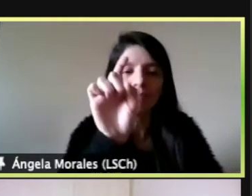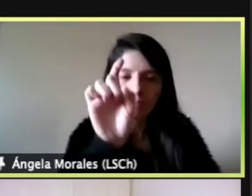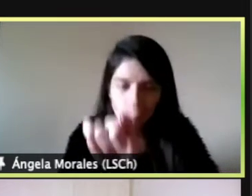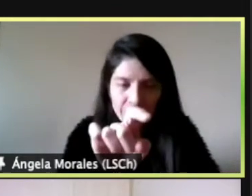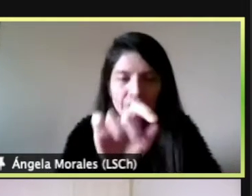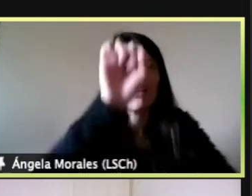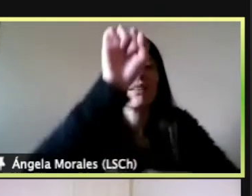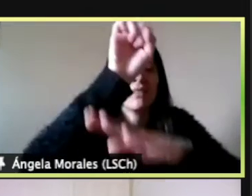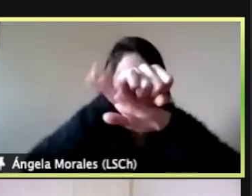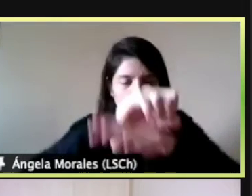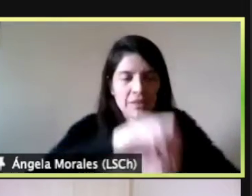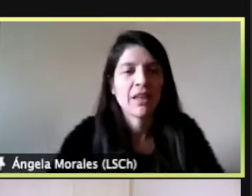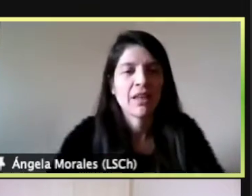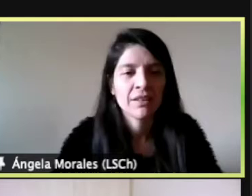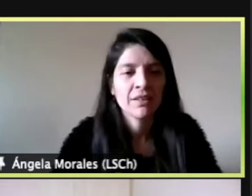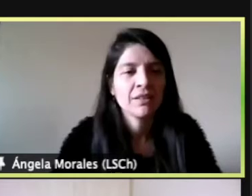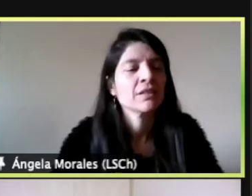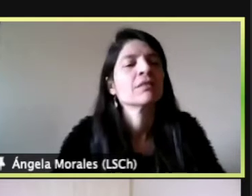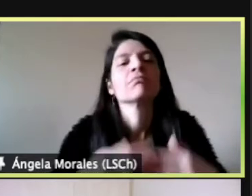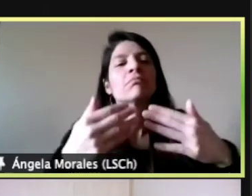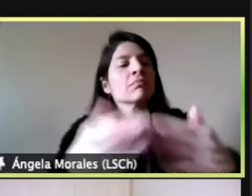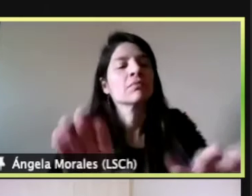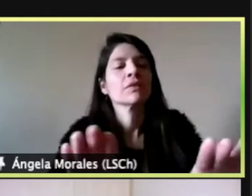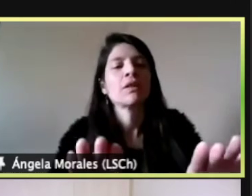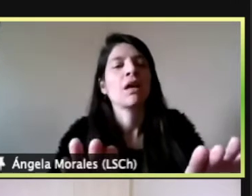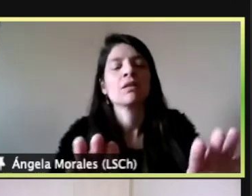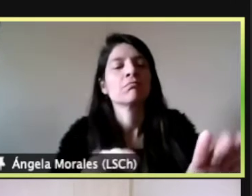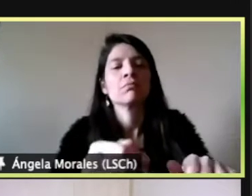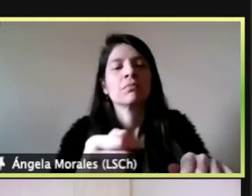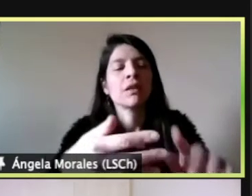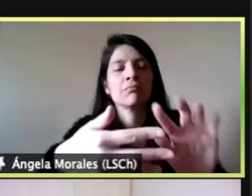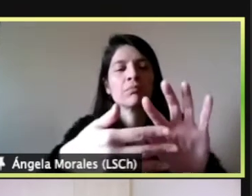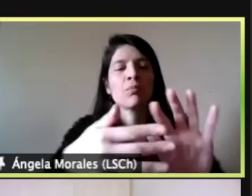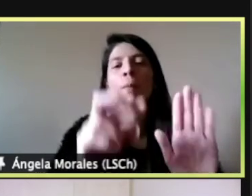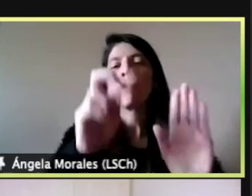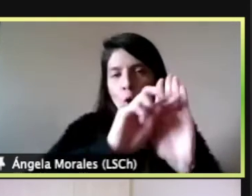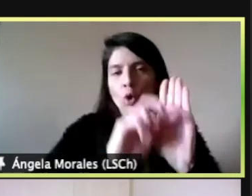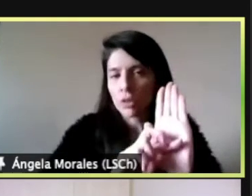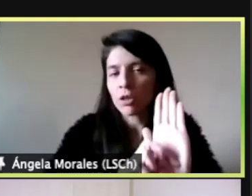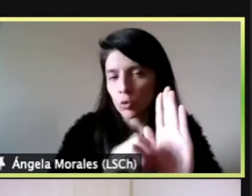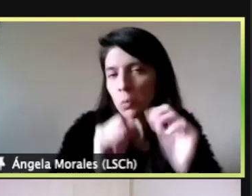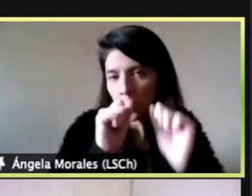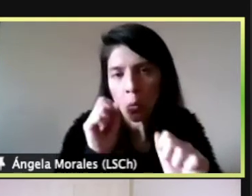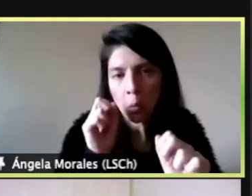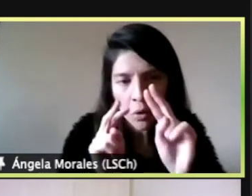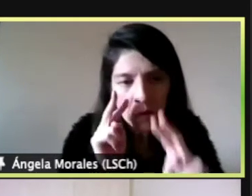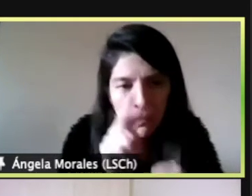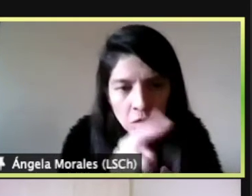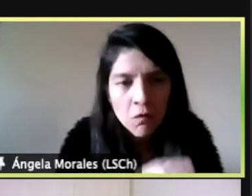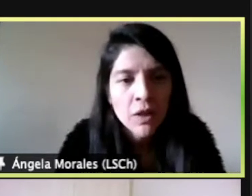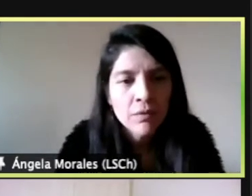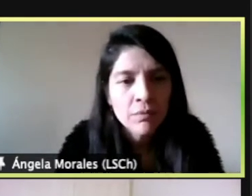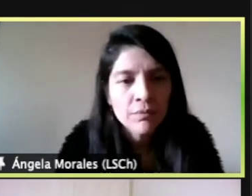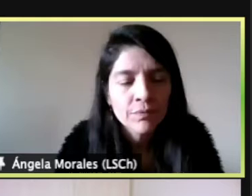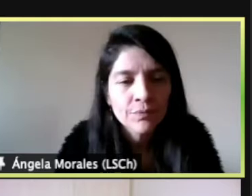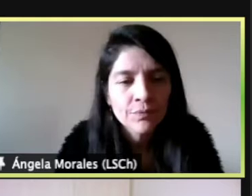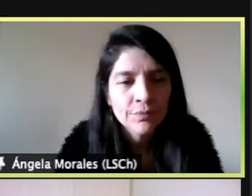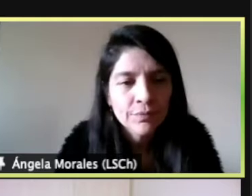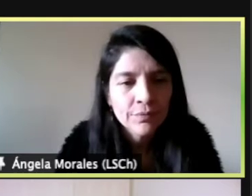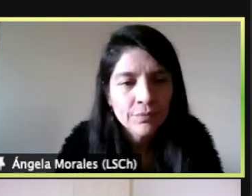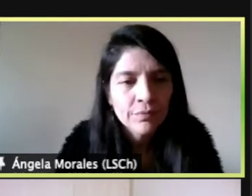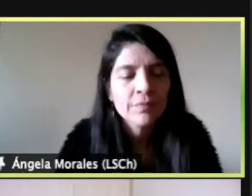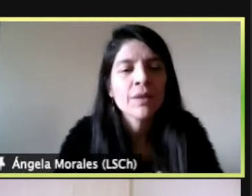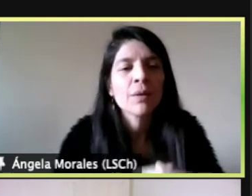proyectos tal cual como se pueden ver. Acá tengo que correr esto. Ahora sí. Voy acá, tengo proyecto 1, 2 y